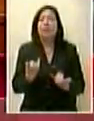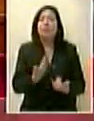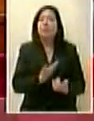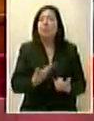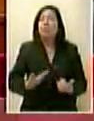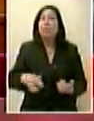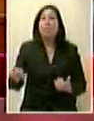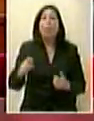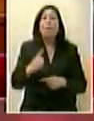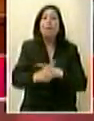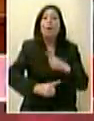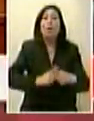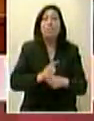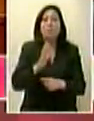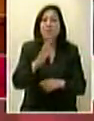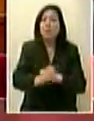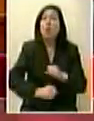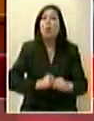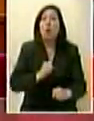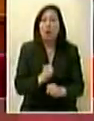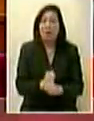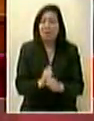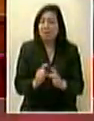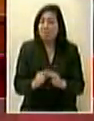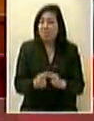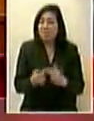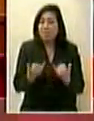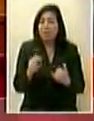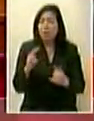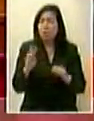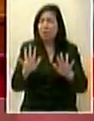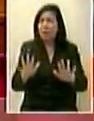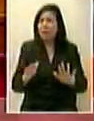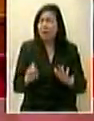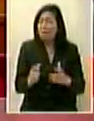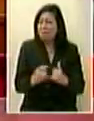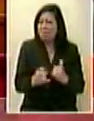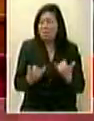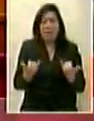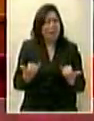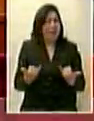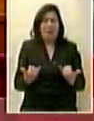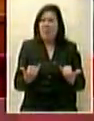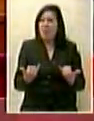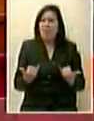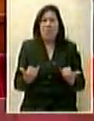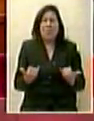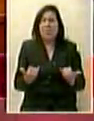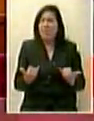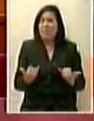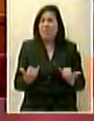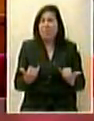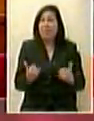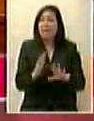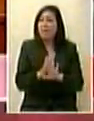sido elegido para los próximos 5 años. Recién terminamos en el 2016, no terminamos ahorita, señor presidente.